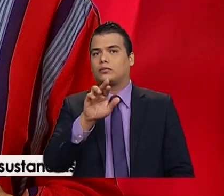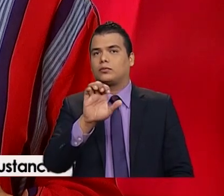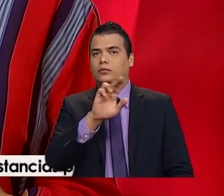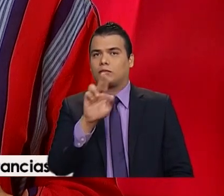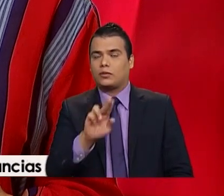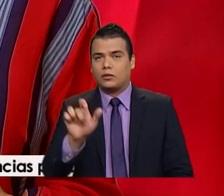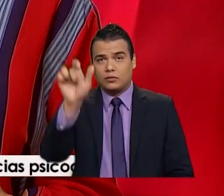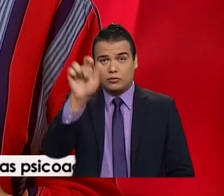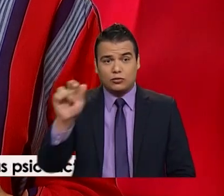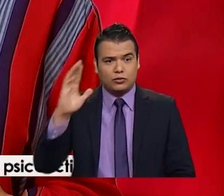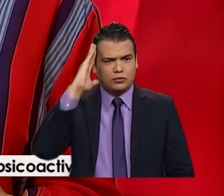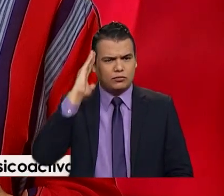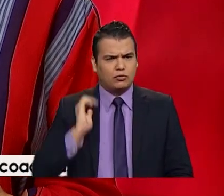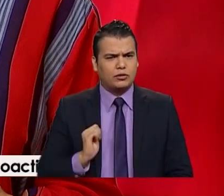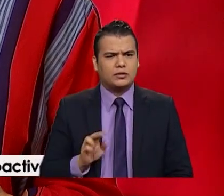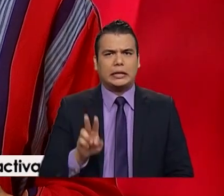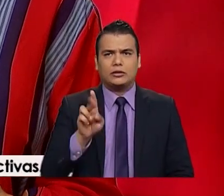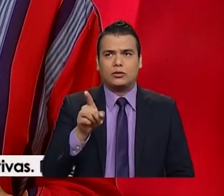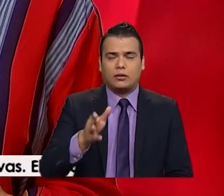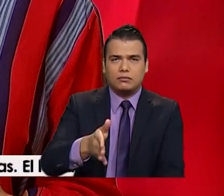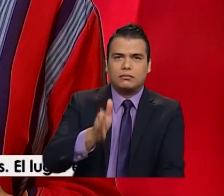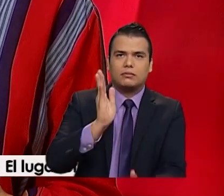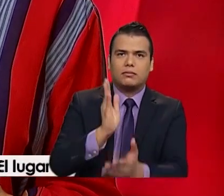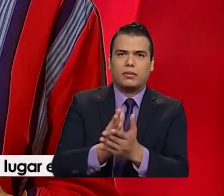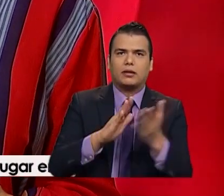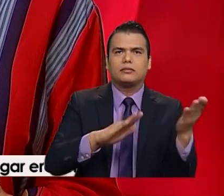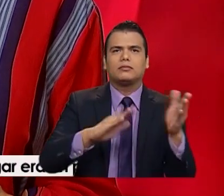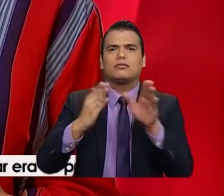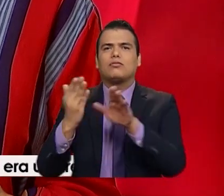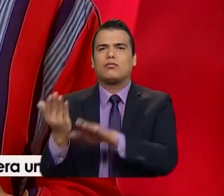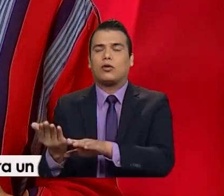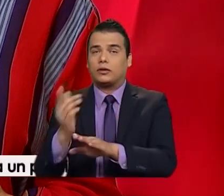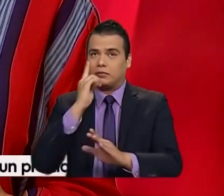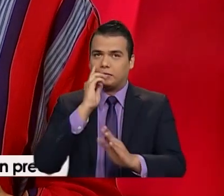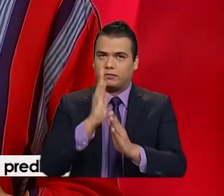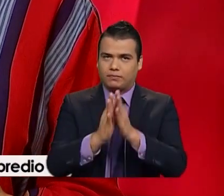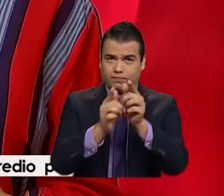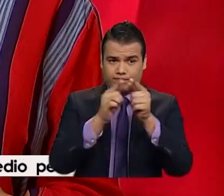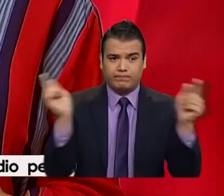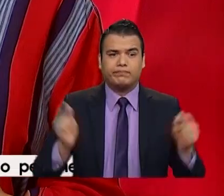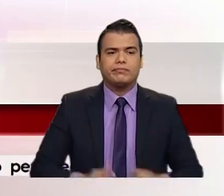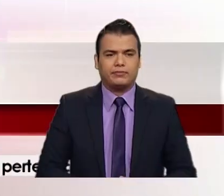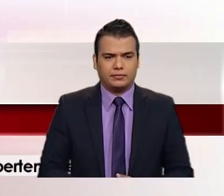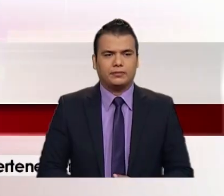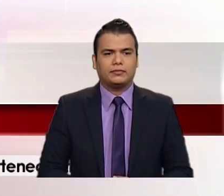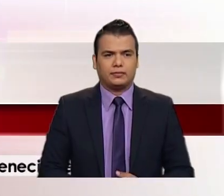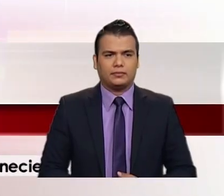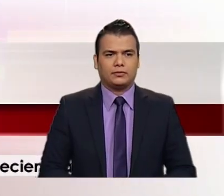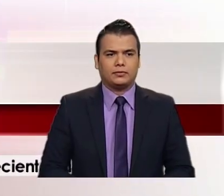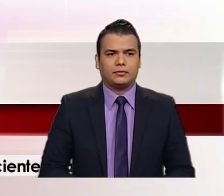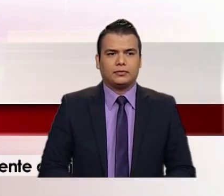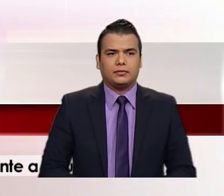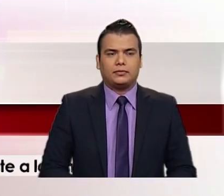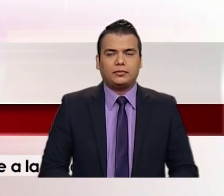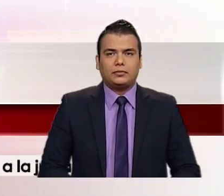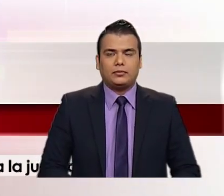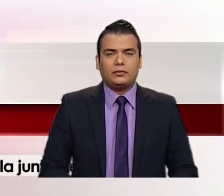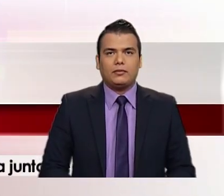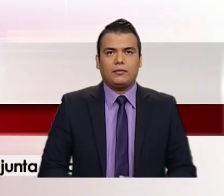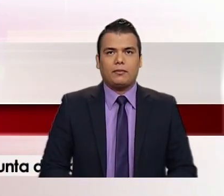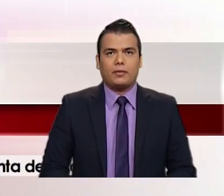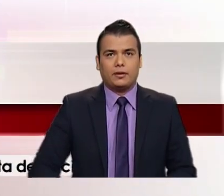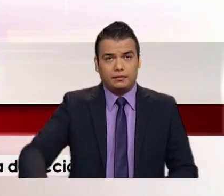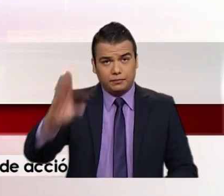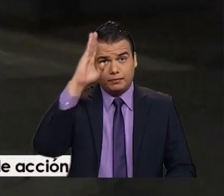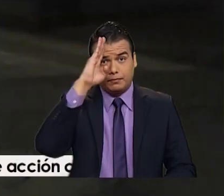atentado con toda la información está desde popayán camilo fajardo camilo buenas noches hola muy